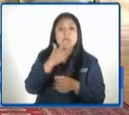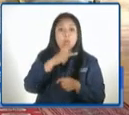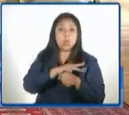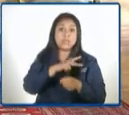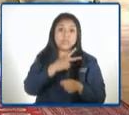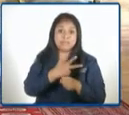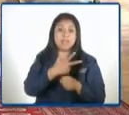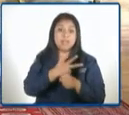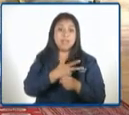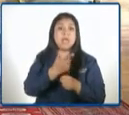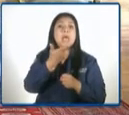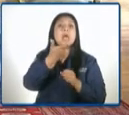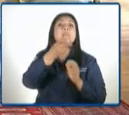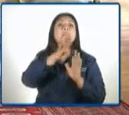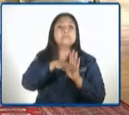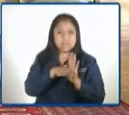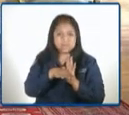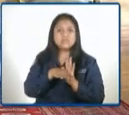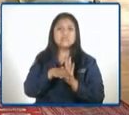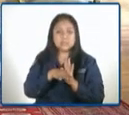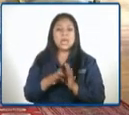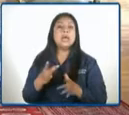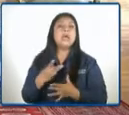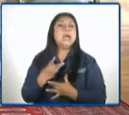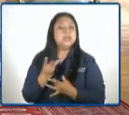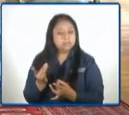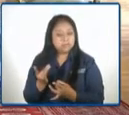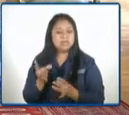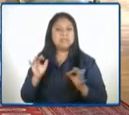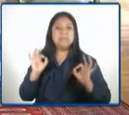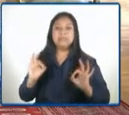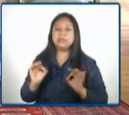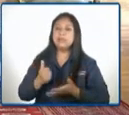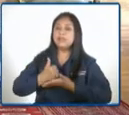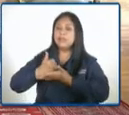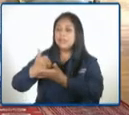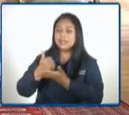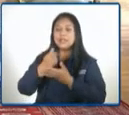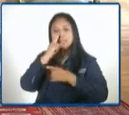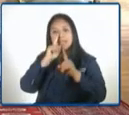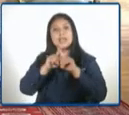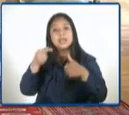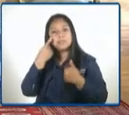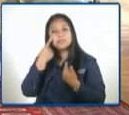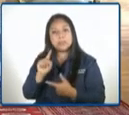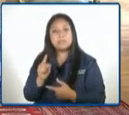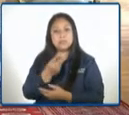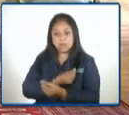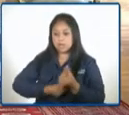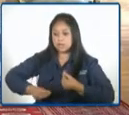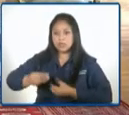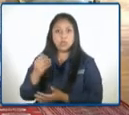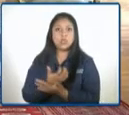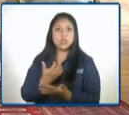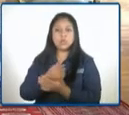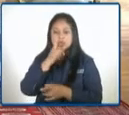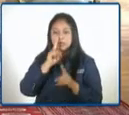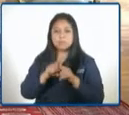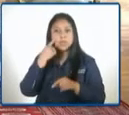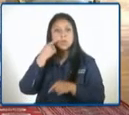país. Esa es una invitación que nos ayuda en momentos de reactivación económica y que también les ayuda a ustedes en ampliar la oferta para